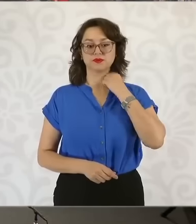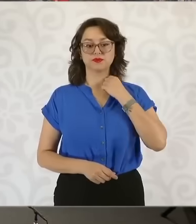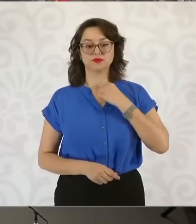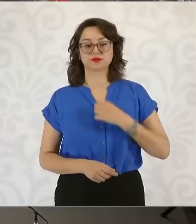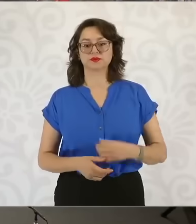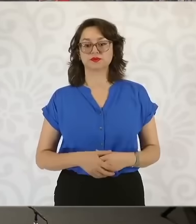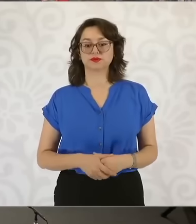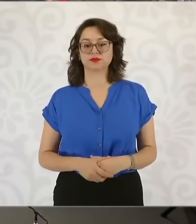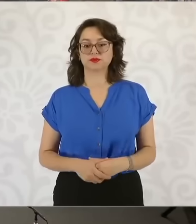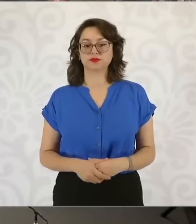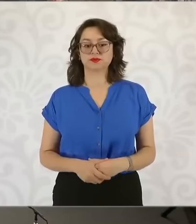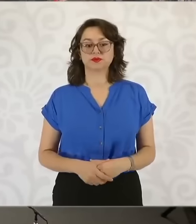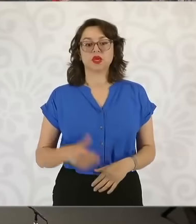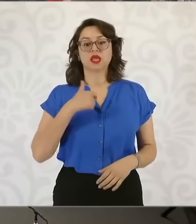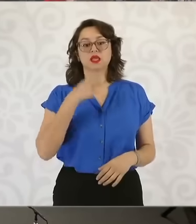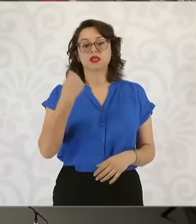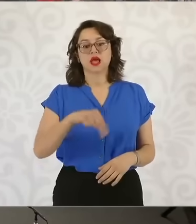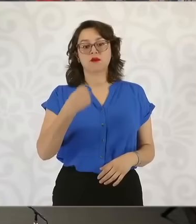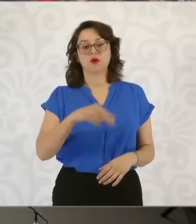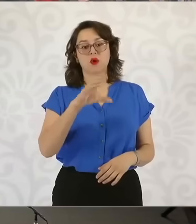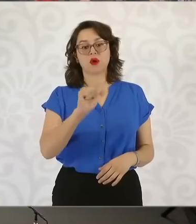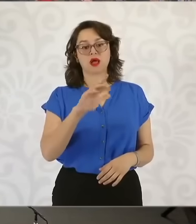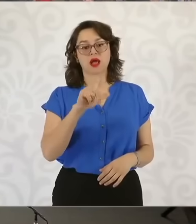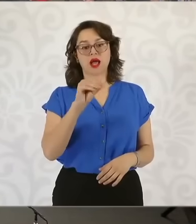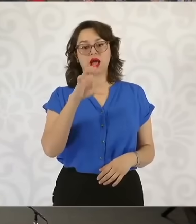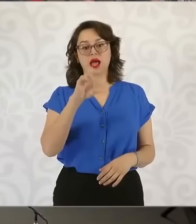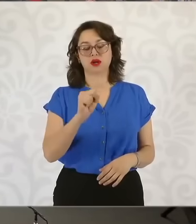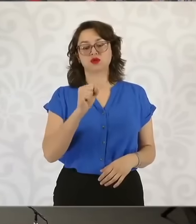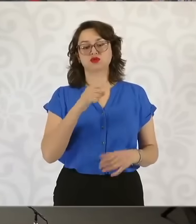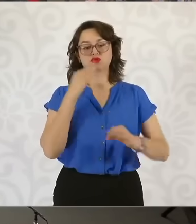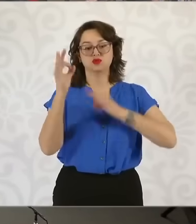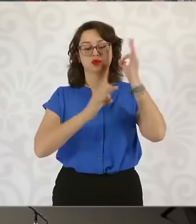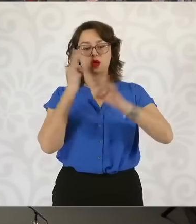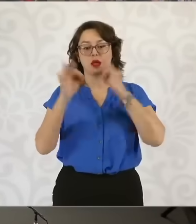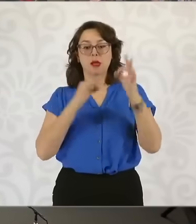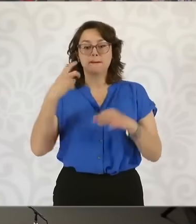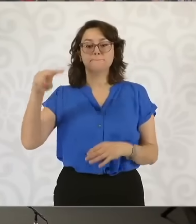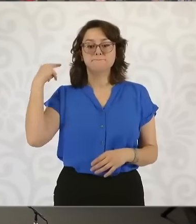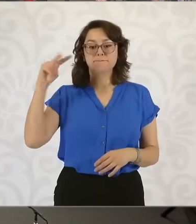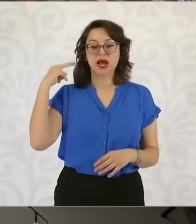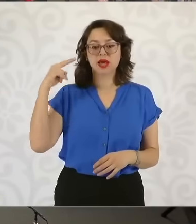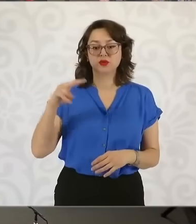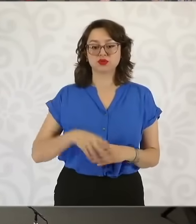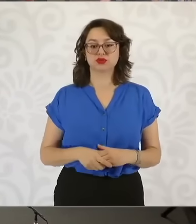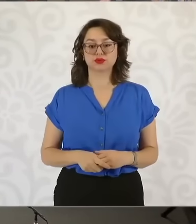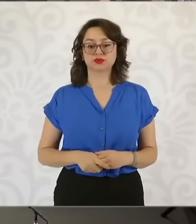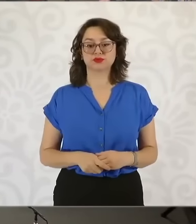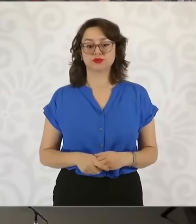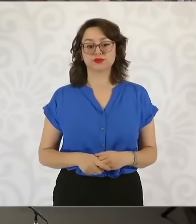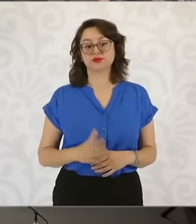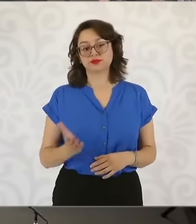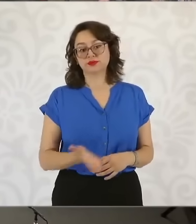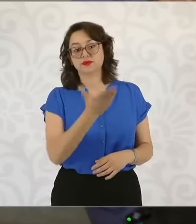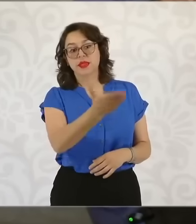Doctora Carlos Guzmán, de 4 Media Telecomunicaciones Veracruz. Déjeme quitarme la orejera, los teléfonos para acá abajo. Pues de inicio quiero preguntarle a don Pablo